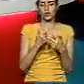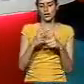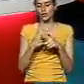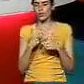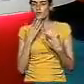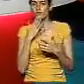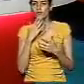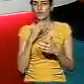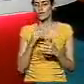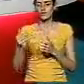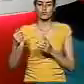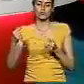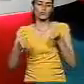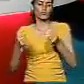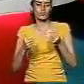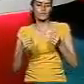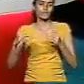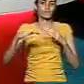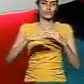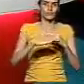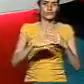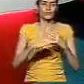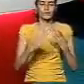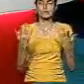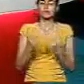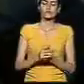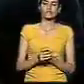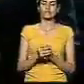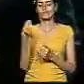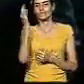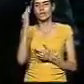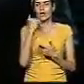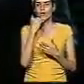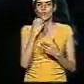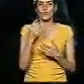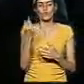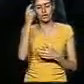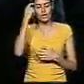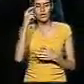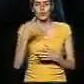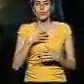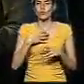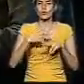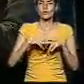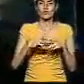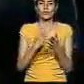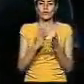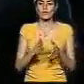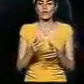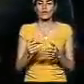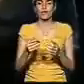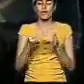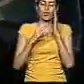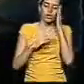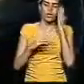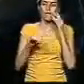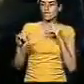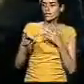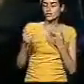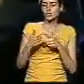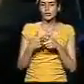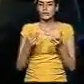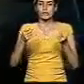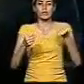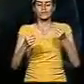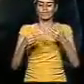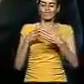que te coloca ahí el carro. Y cada vez que tú vas a salir, encuentras el carro. Y un día no pudiste llevar al muchacho porque el vecino se quedó dormido. Y otro día otra cosa. Bueno, eso va